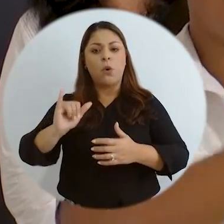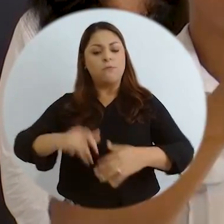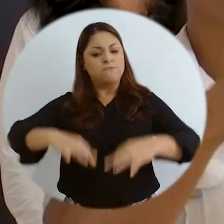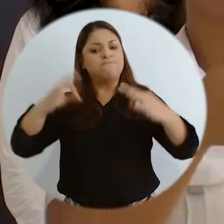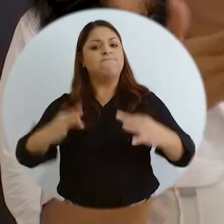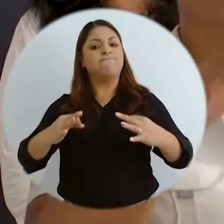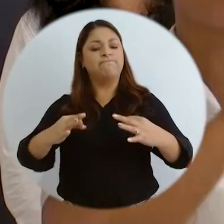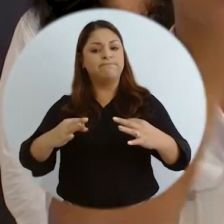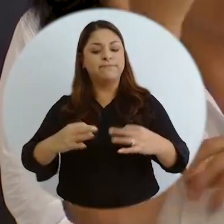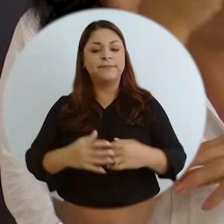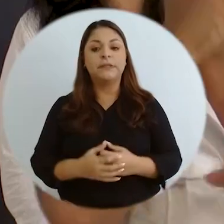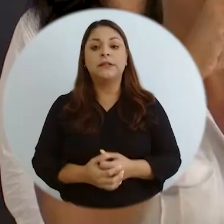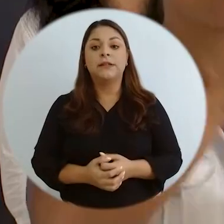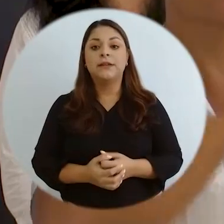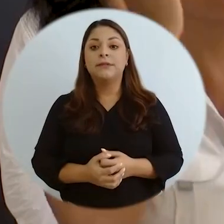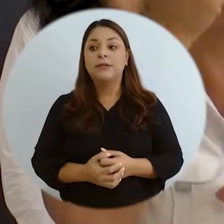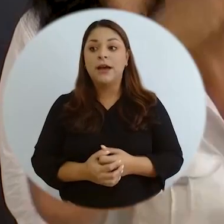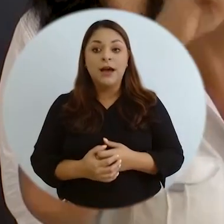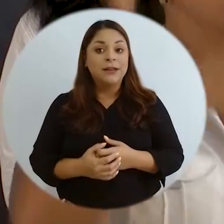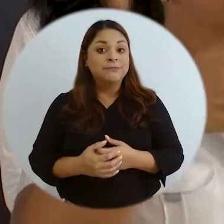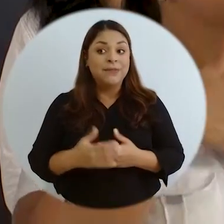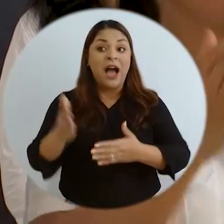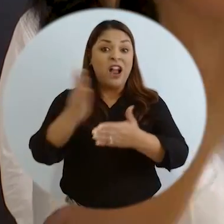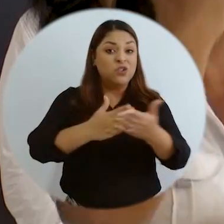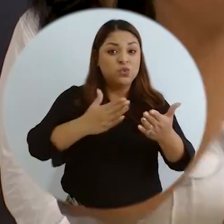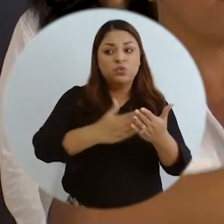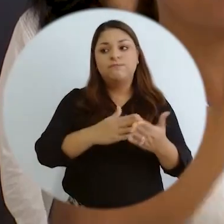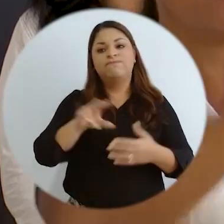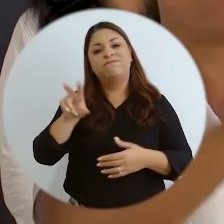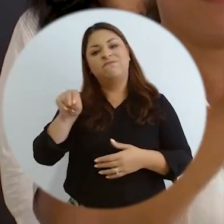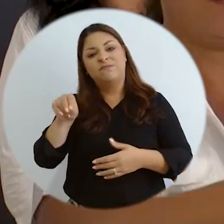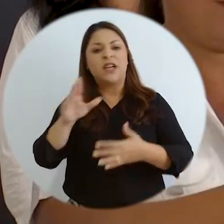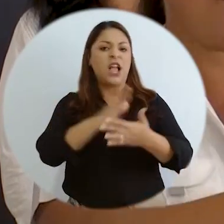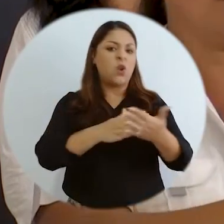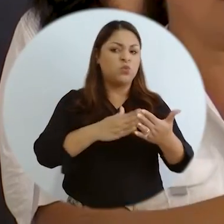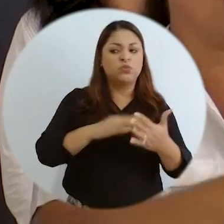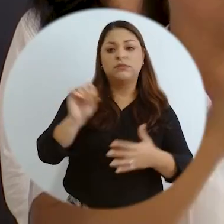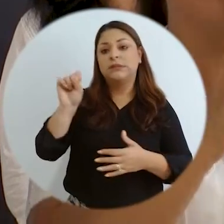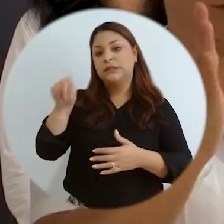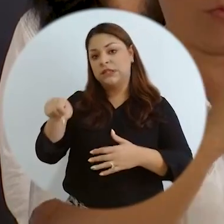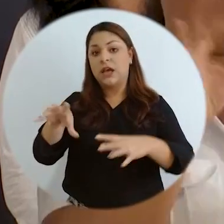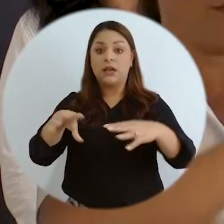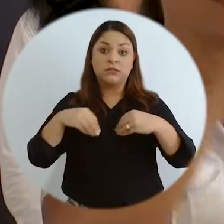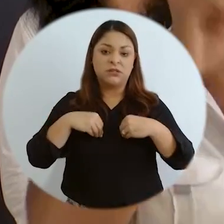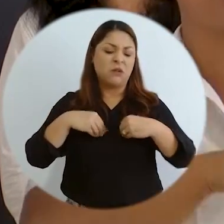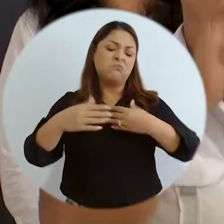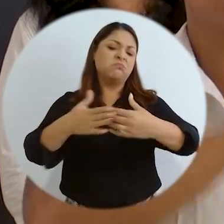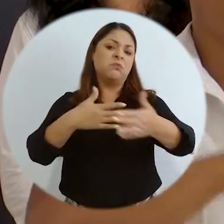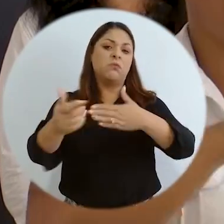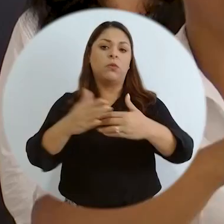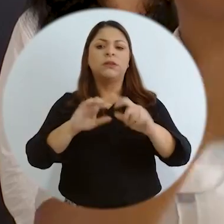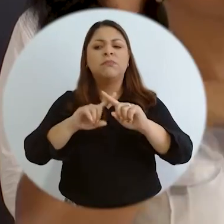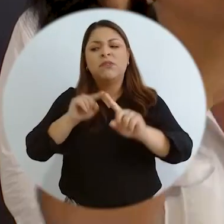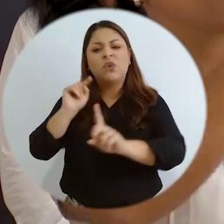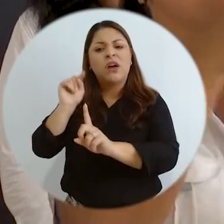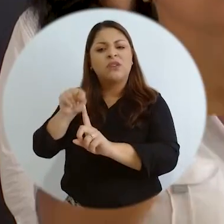cómo atenta eso o cómo impacta a un Estado de democracia en donde hay diferentes poderes